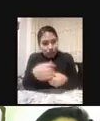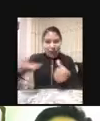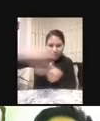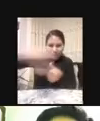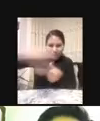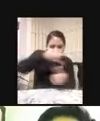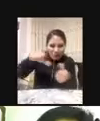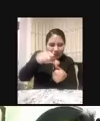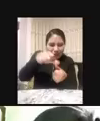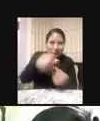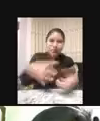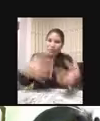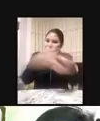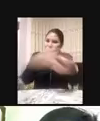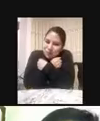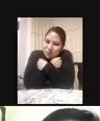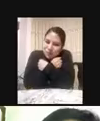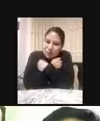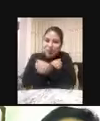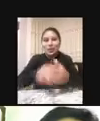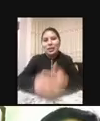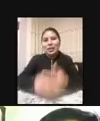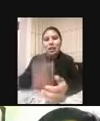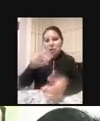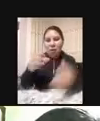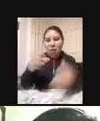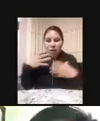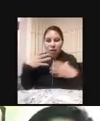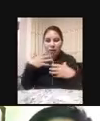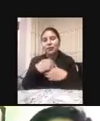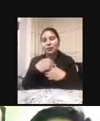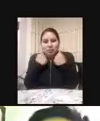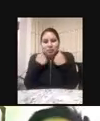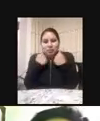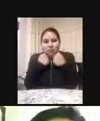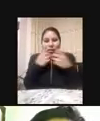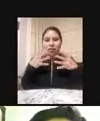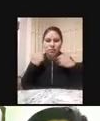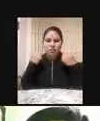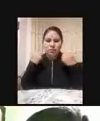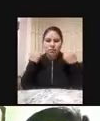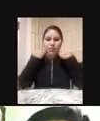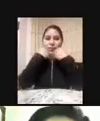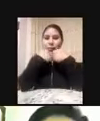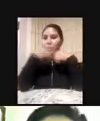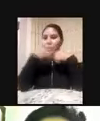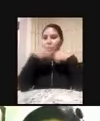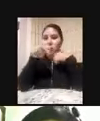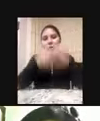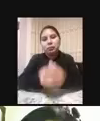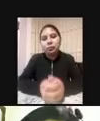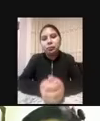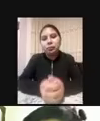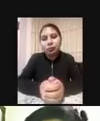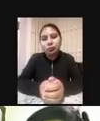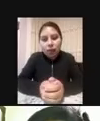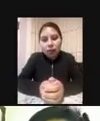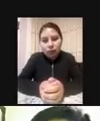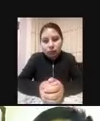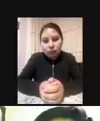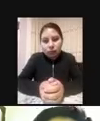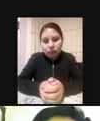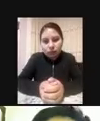que asustarse con otras personas. Y este es un punto muy fuerte del cual nos podemos agarrar. Porque como les decía, todo